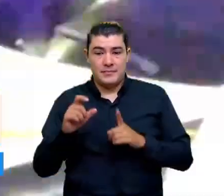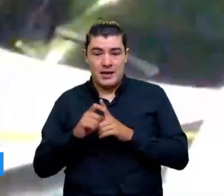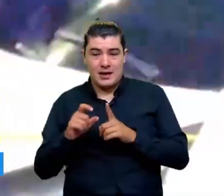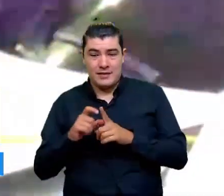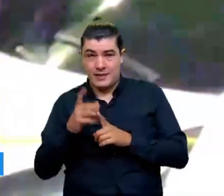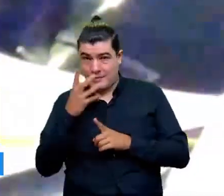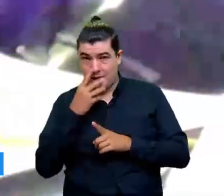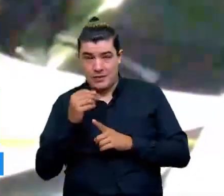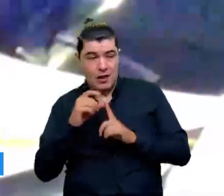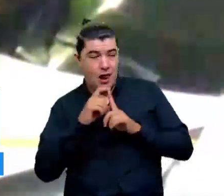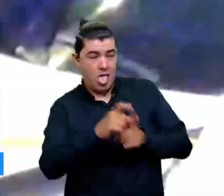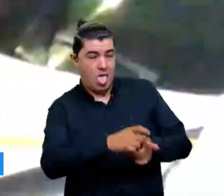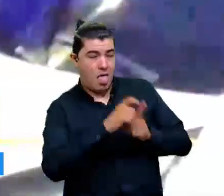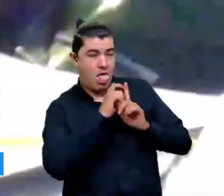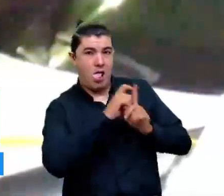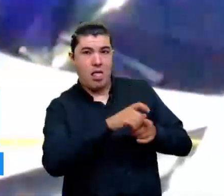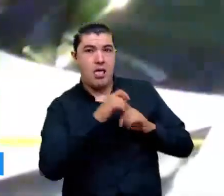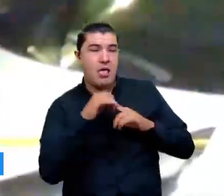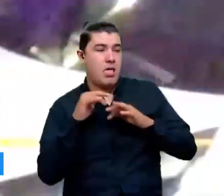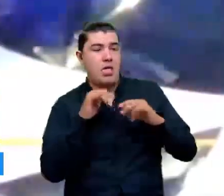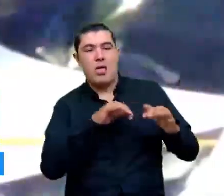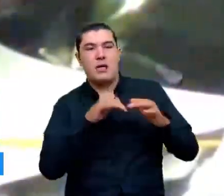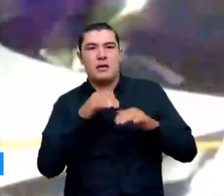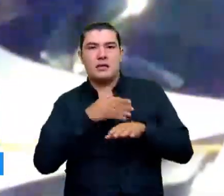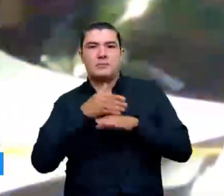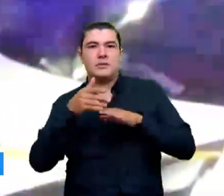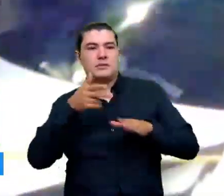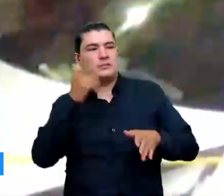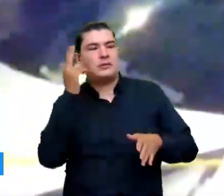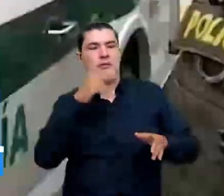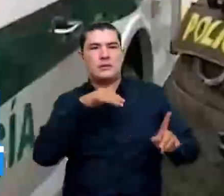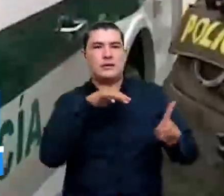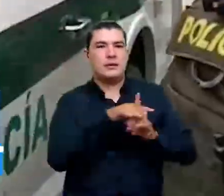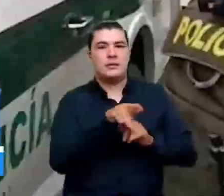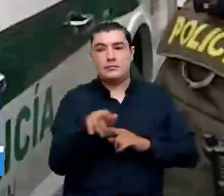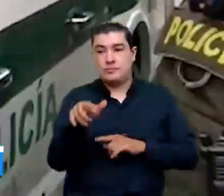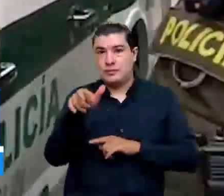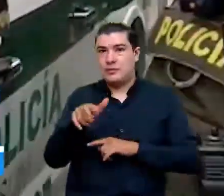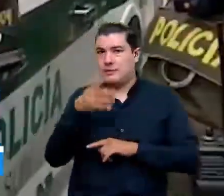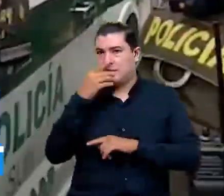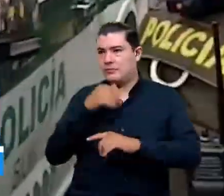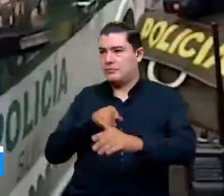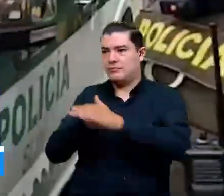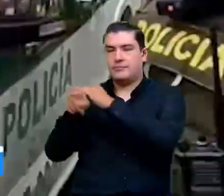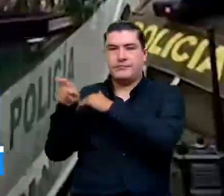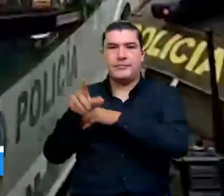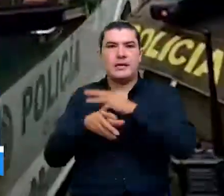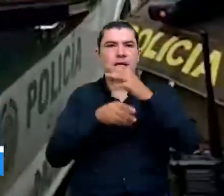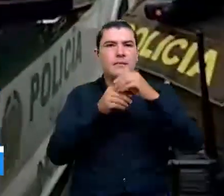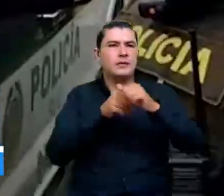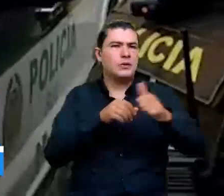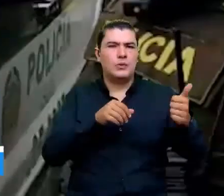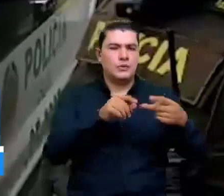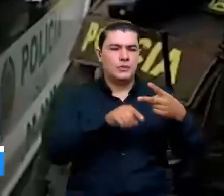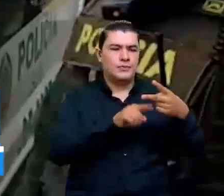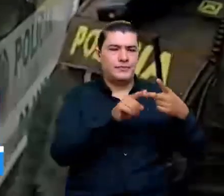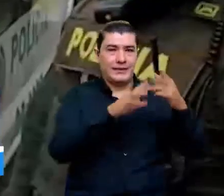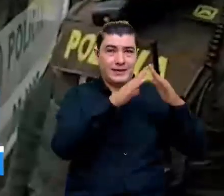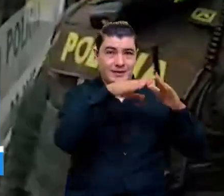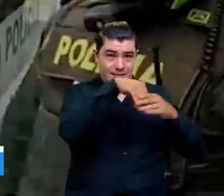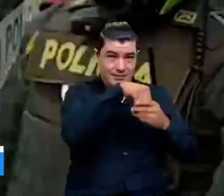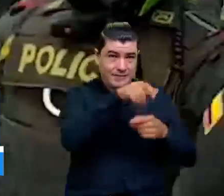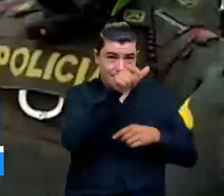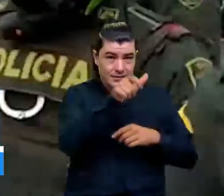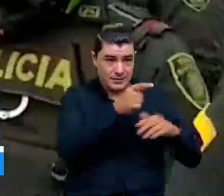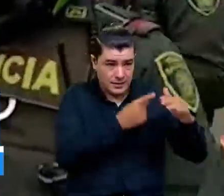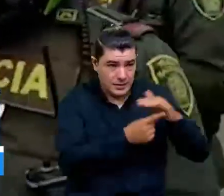cadena posteriormente se regresa y le dispara y emprende la huida. Otro caso en el interior de una vivienda donde una persona